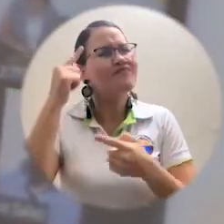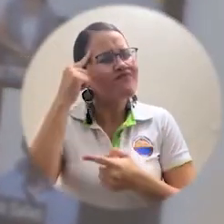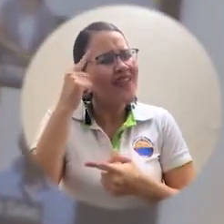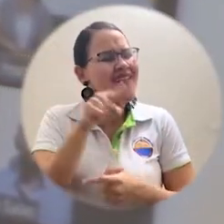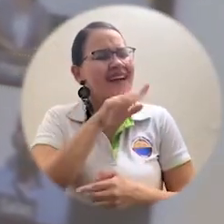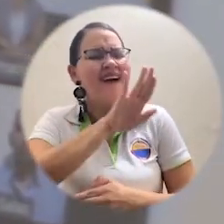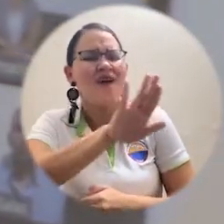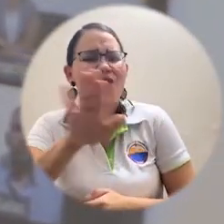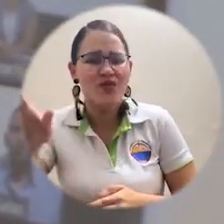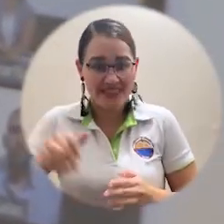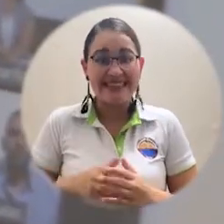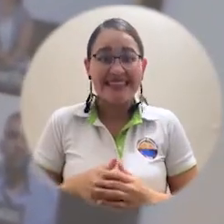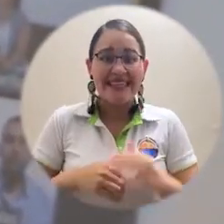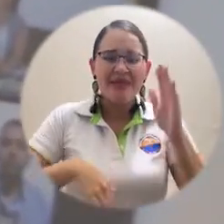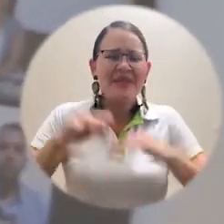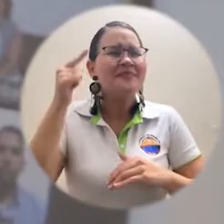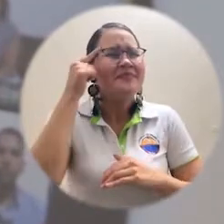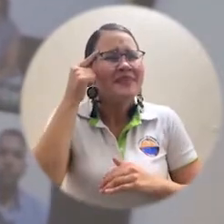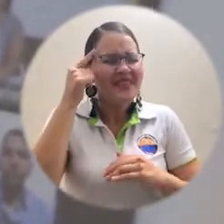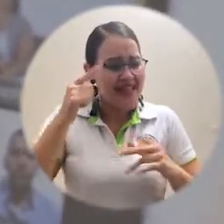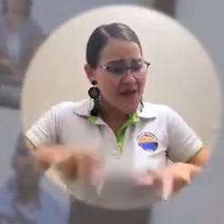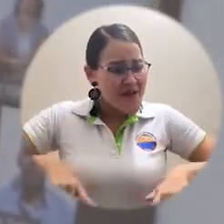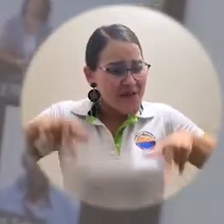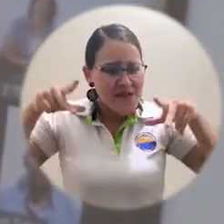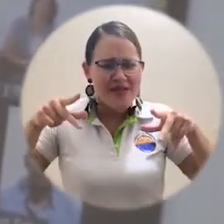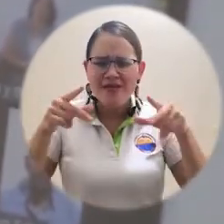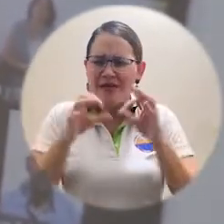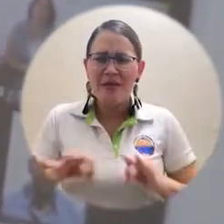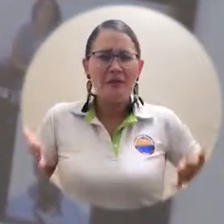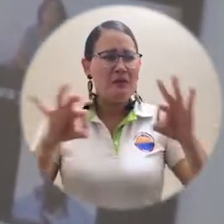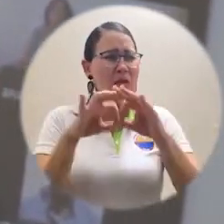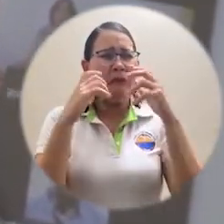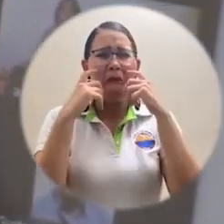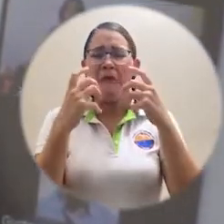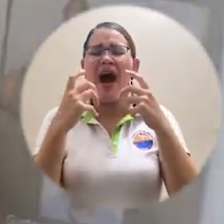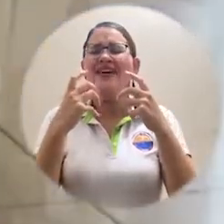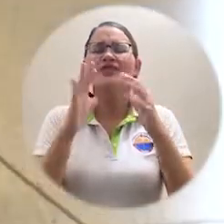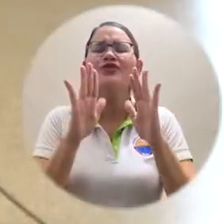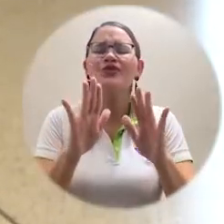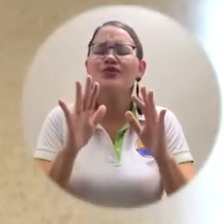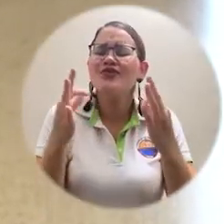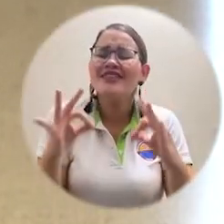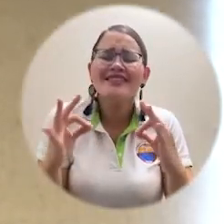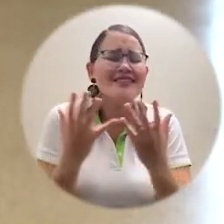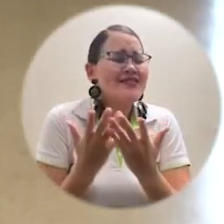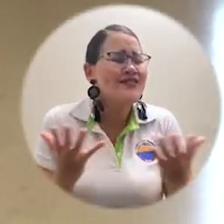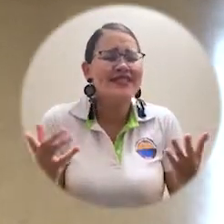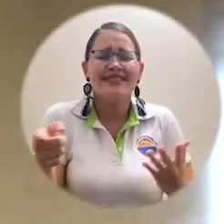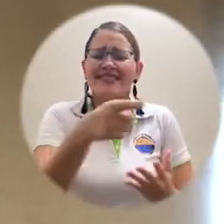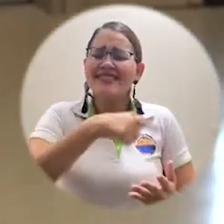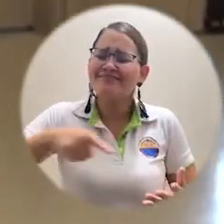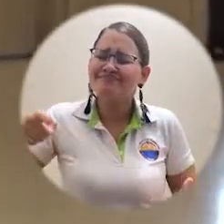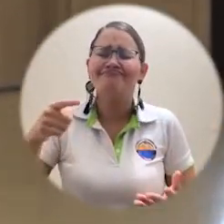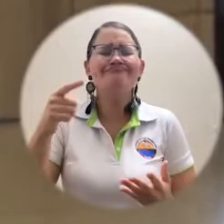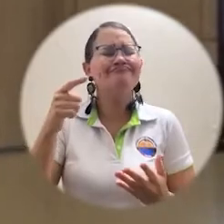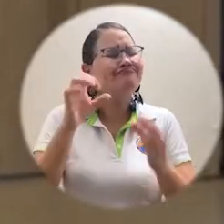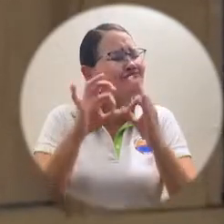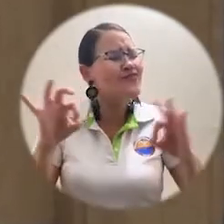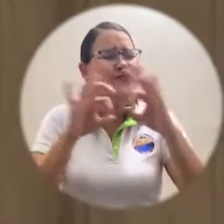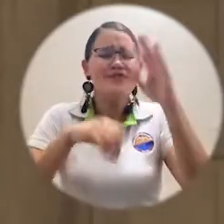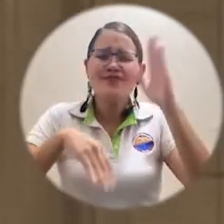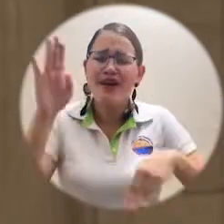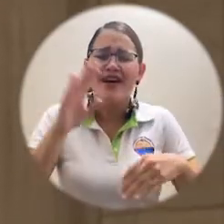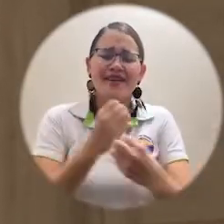comprometida con valorar las cosas sencillas de la vida y que hoy una pandemia de esta naturaleza nos está llevando a entender nuevamente la importancia